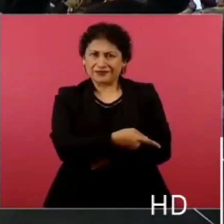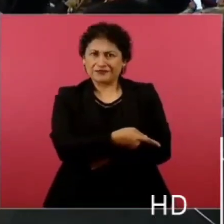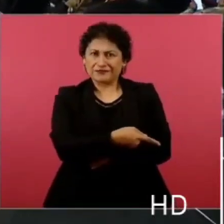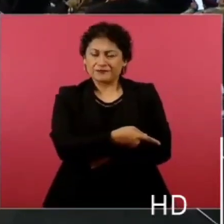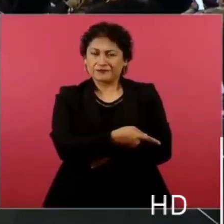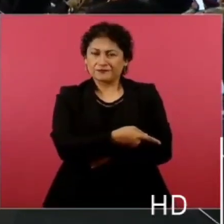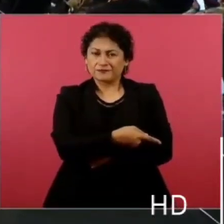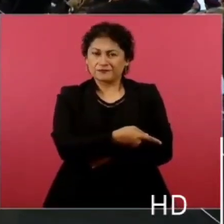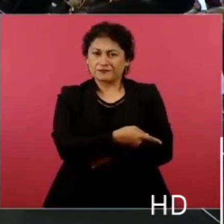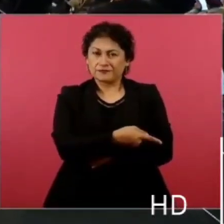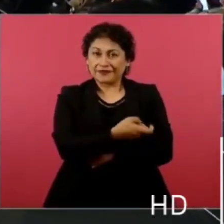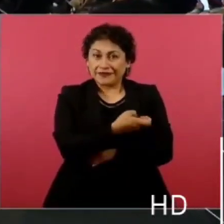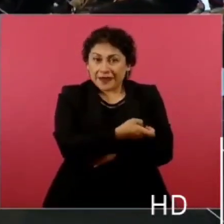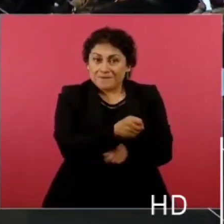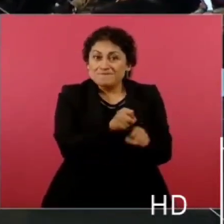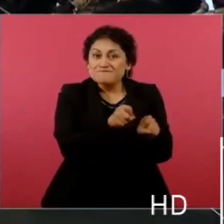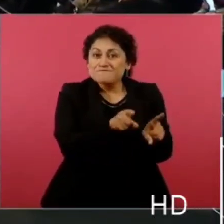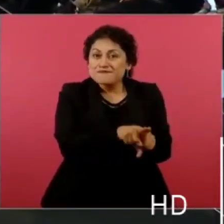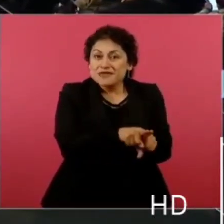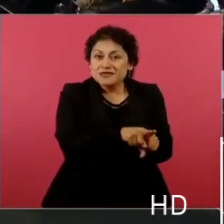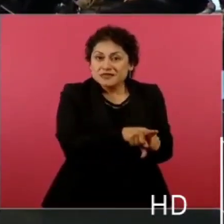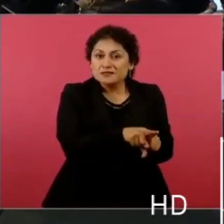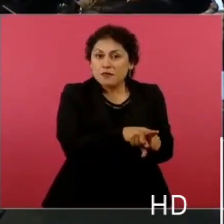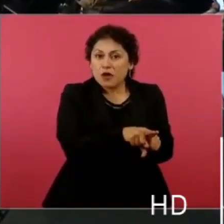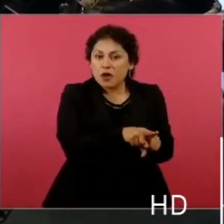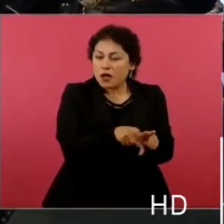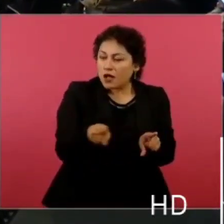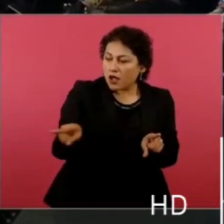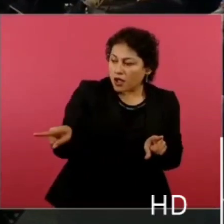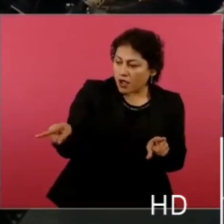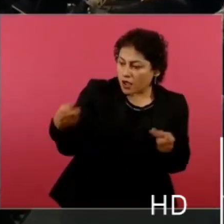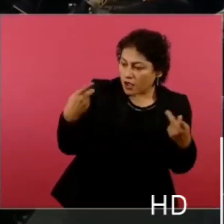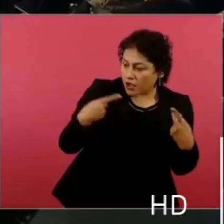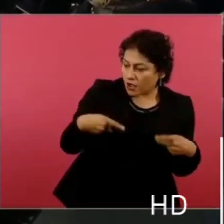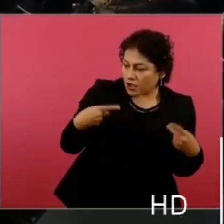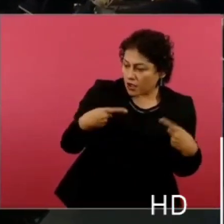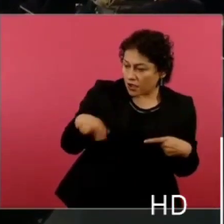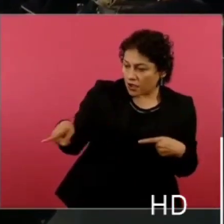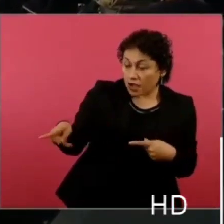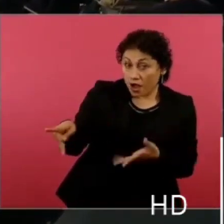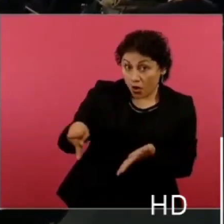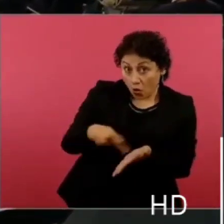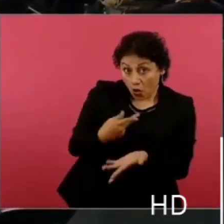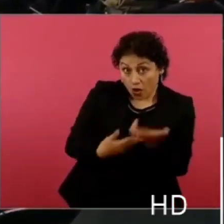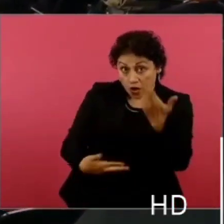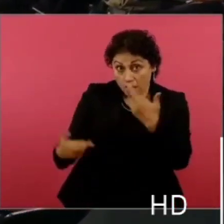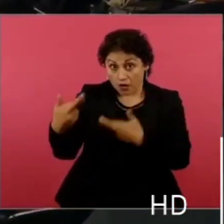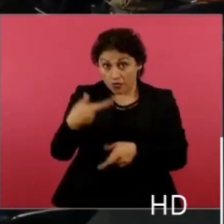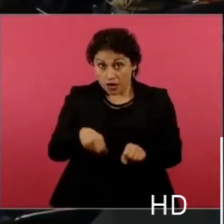para volver a tomar el gobierno